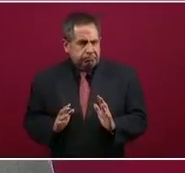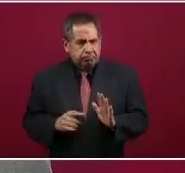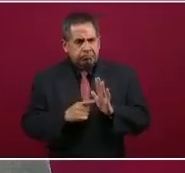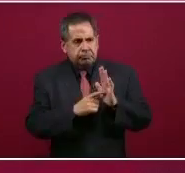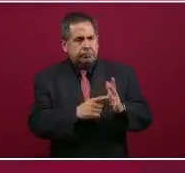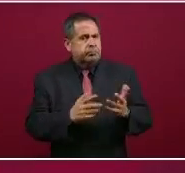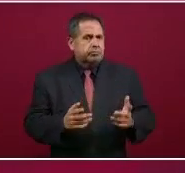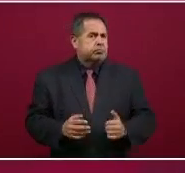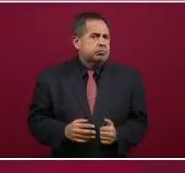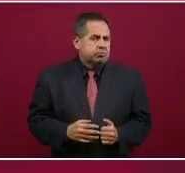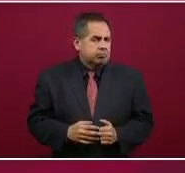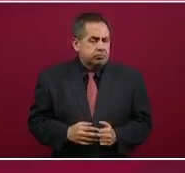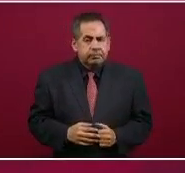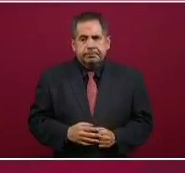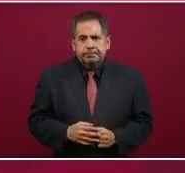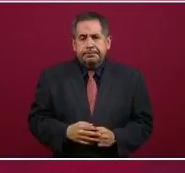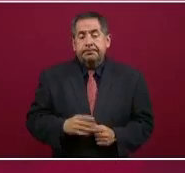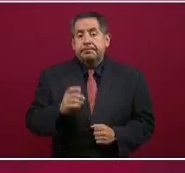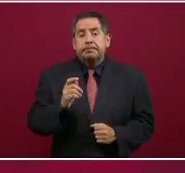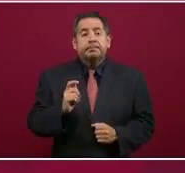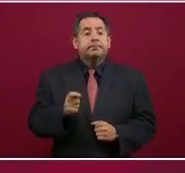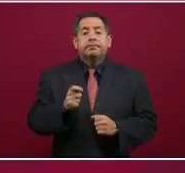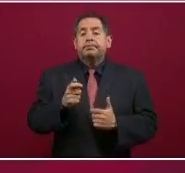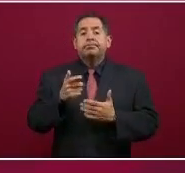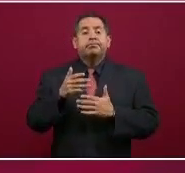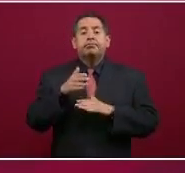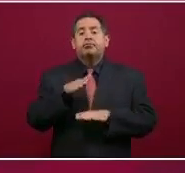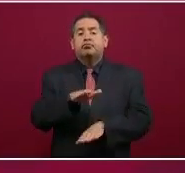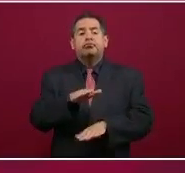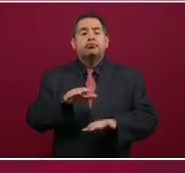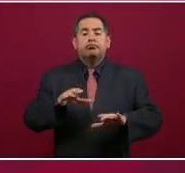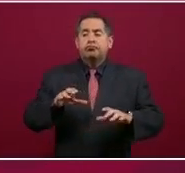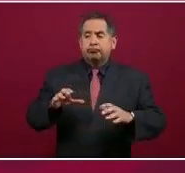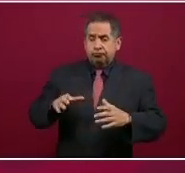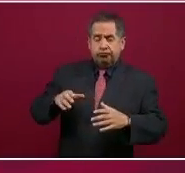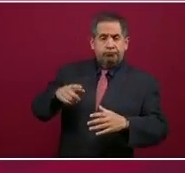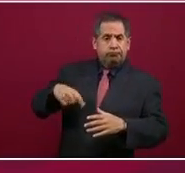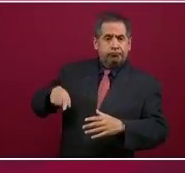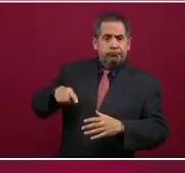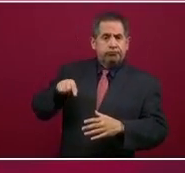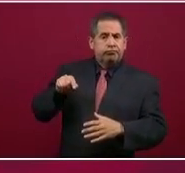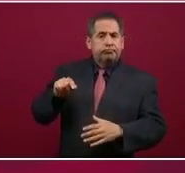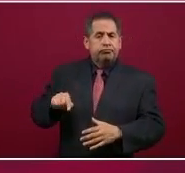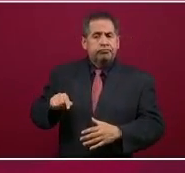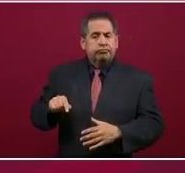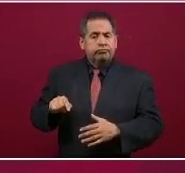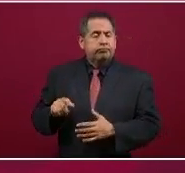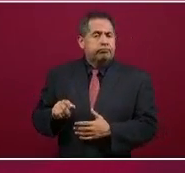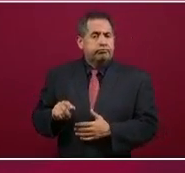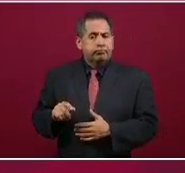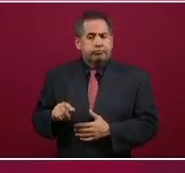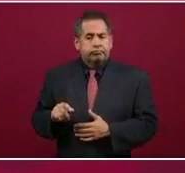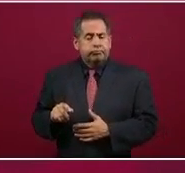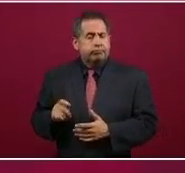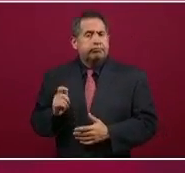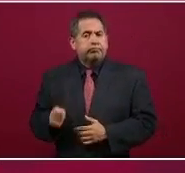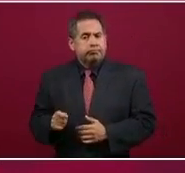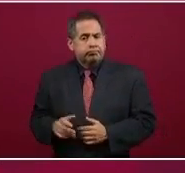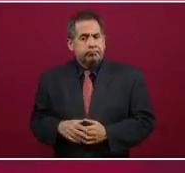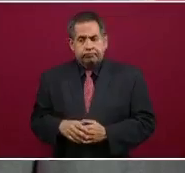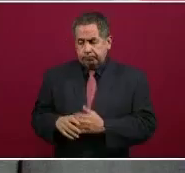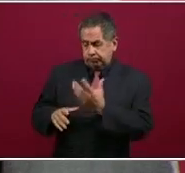en lo que tiene que ver con el paso